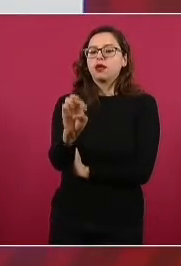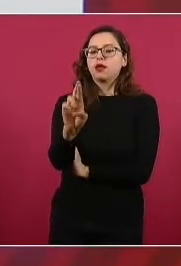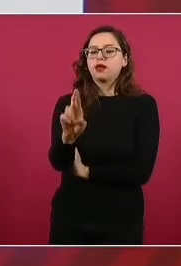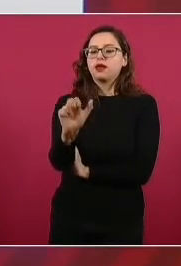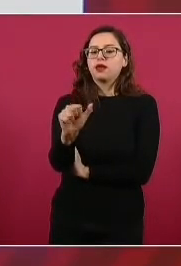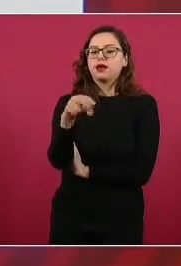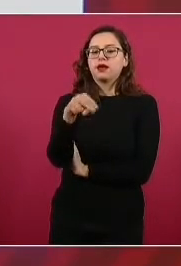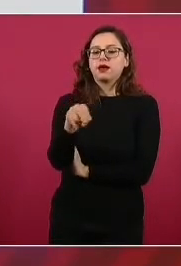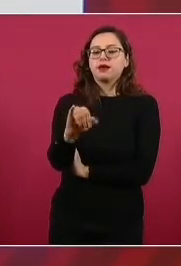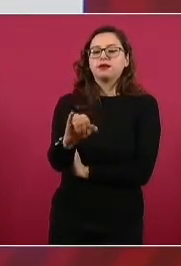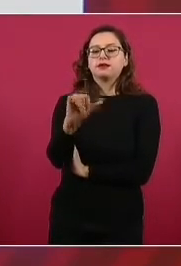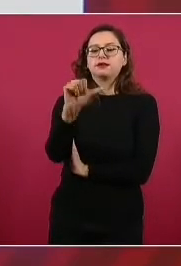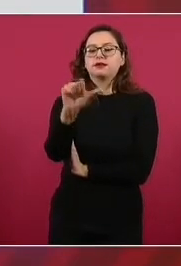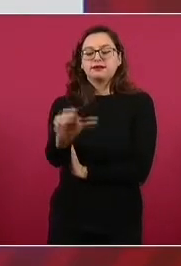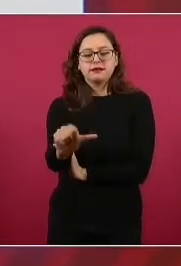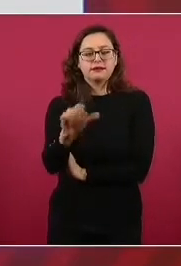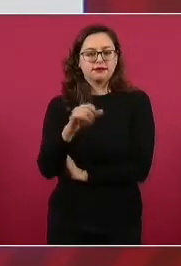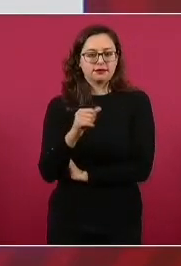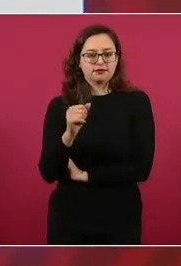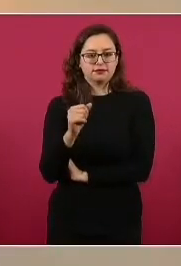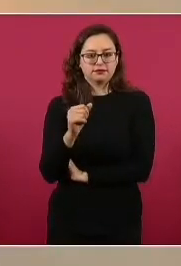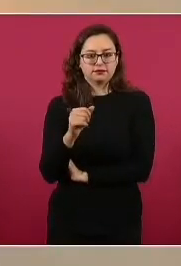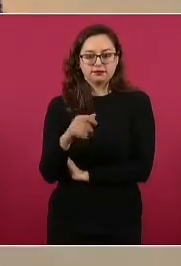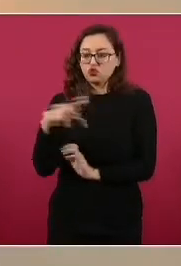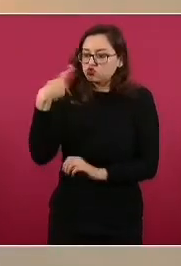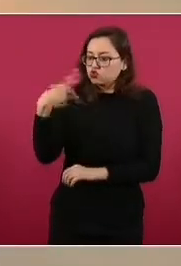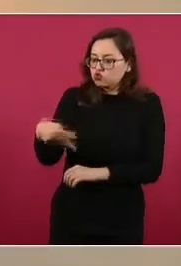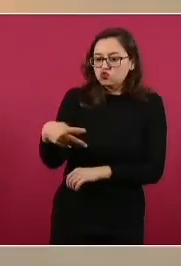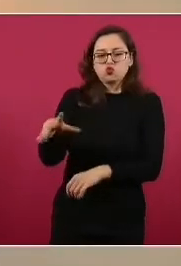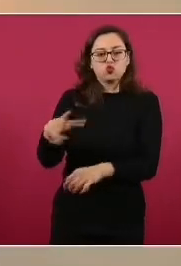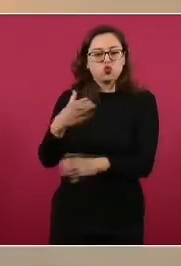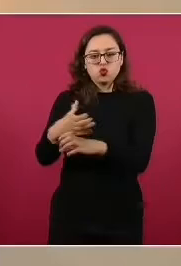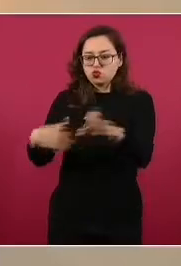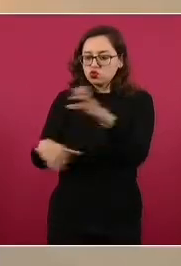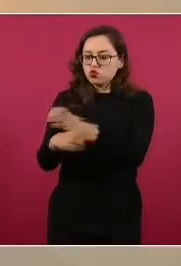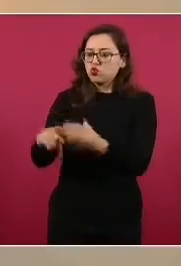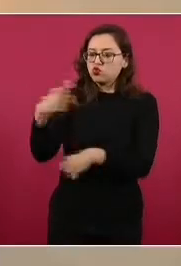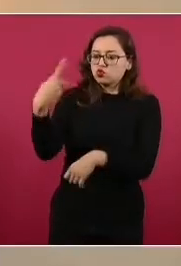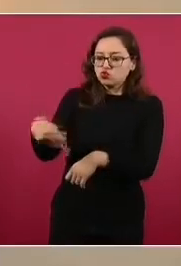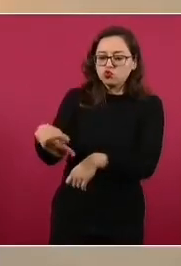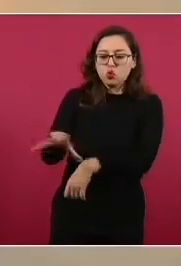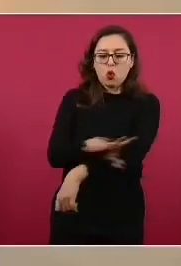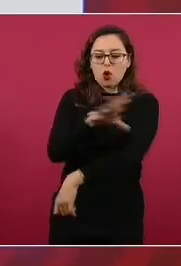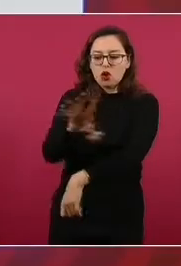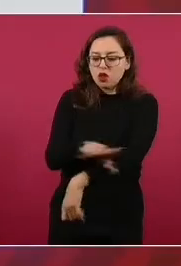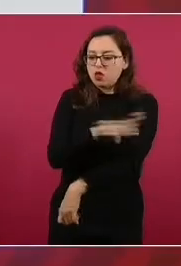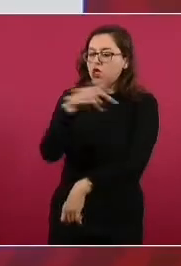y su derecho soberano a regular. Nosotros